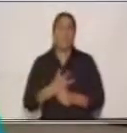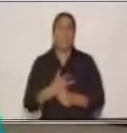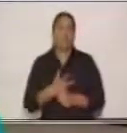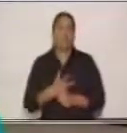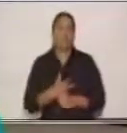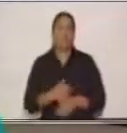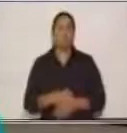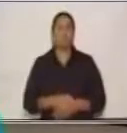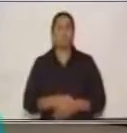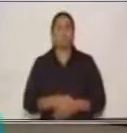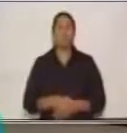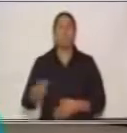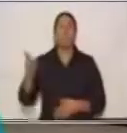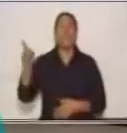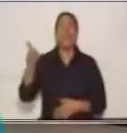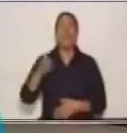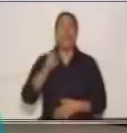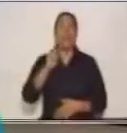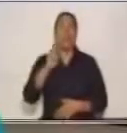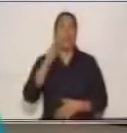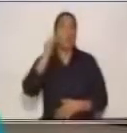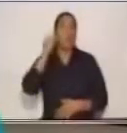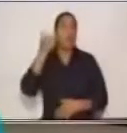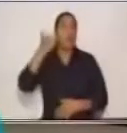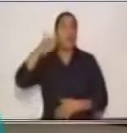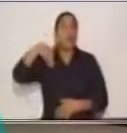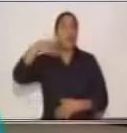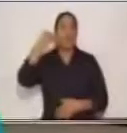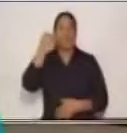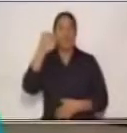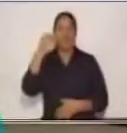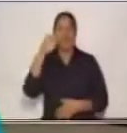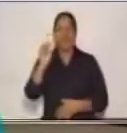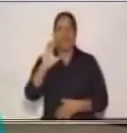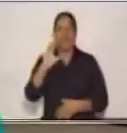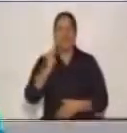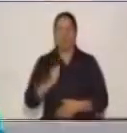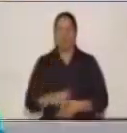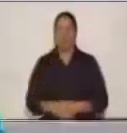la parte orgánica. Entonces la colocamos acá.